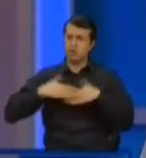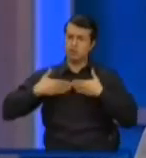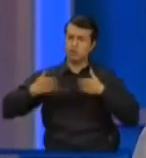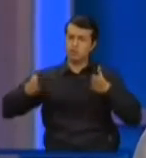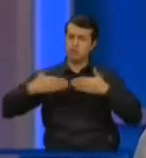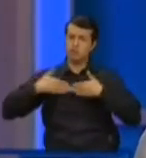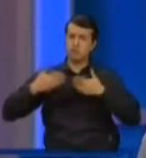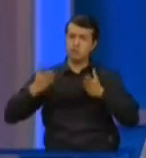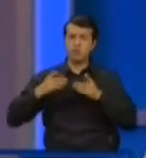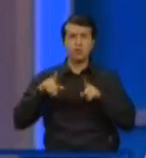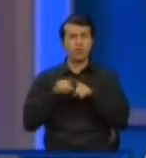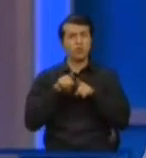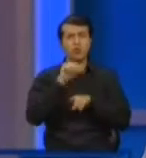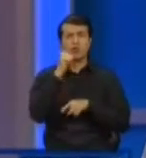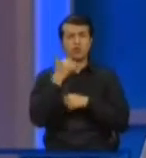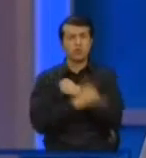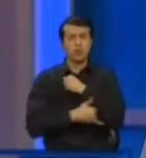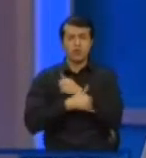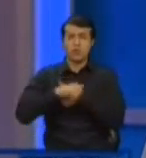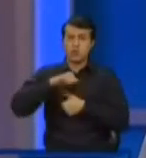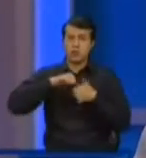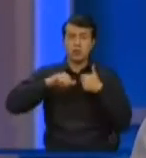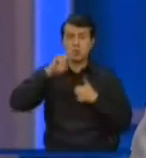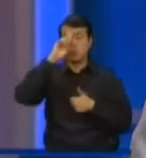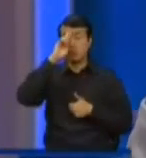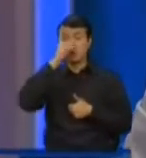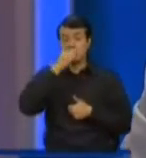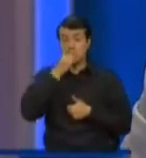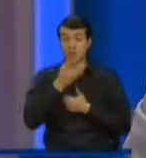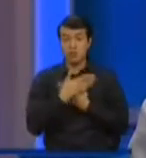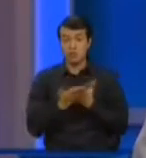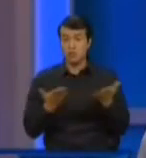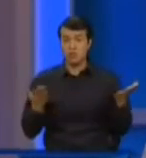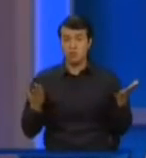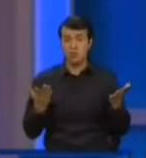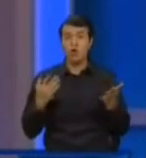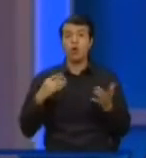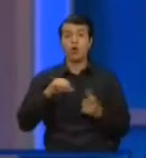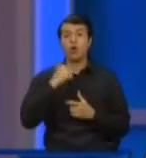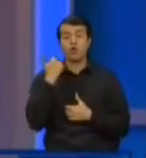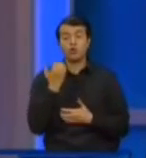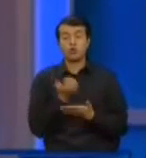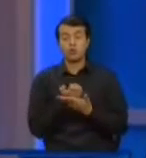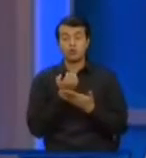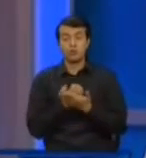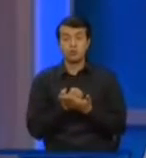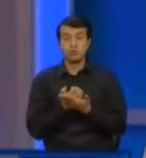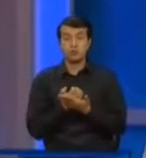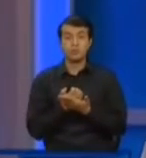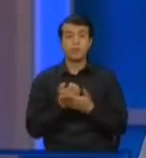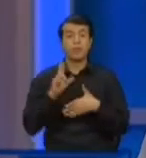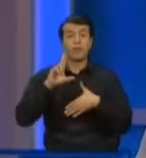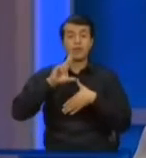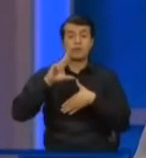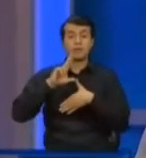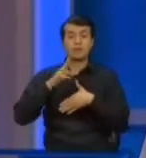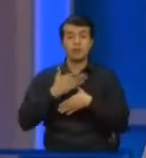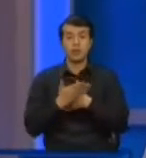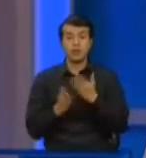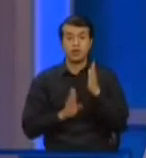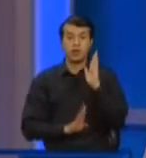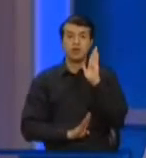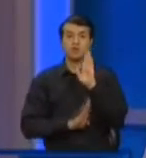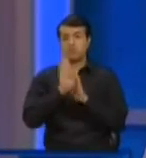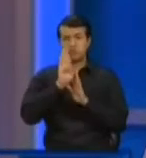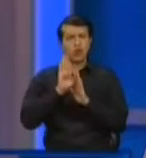excepcional, un par de países del Caribe, República Dominicana, todas las demás economías latinoamericanas han